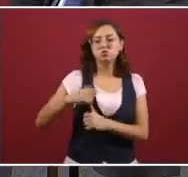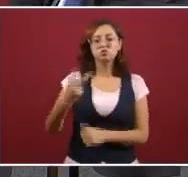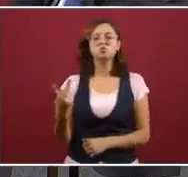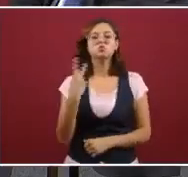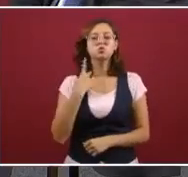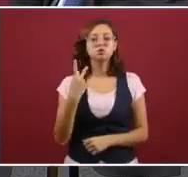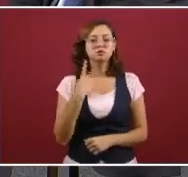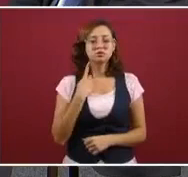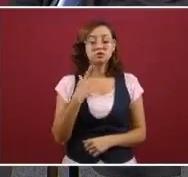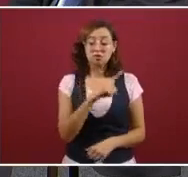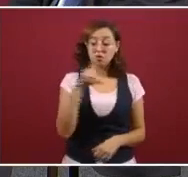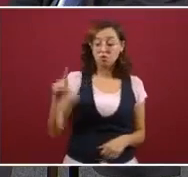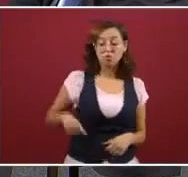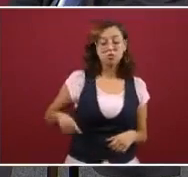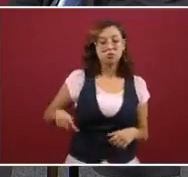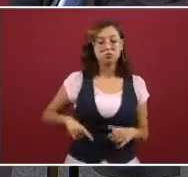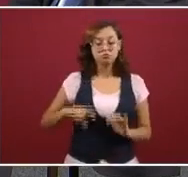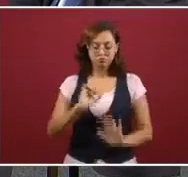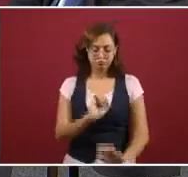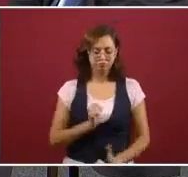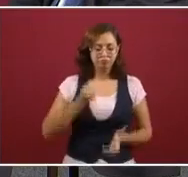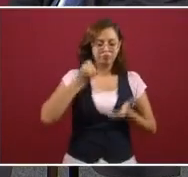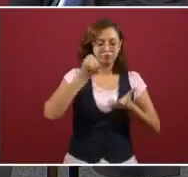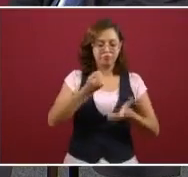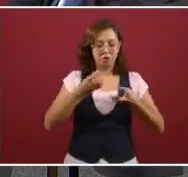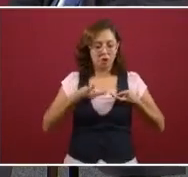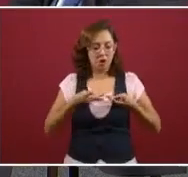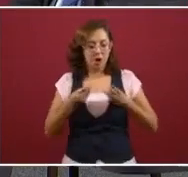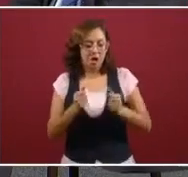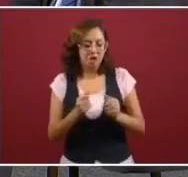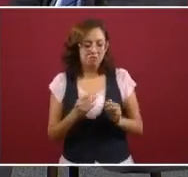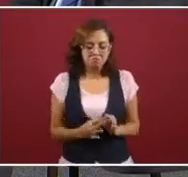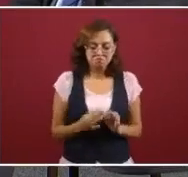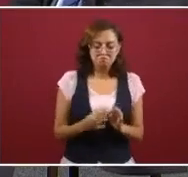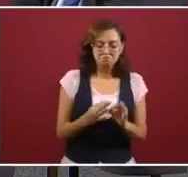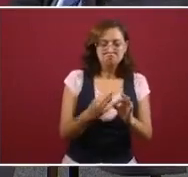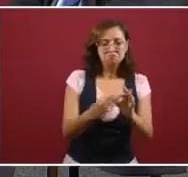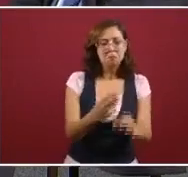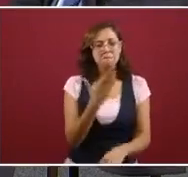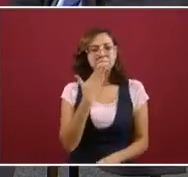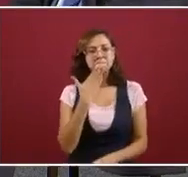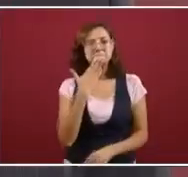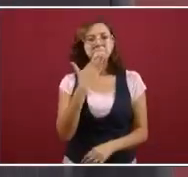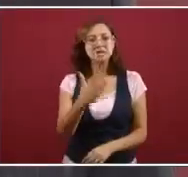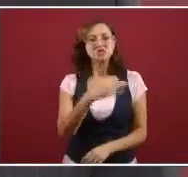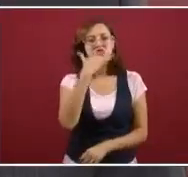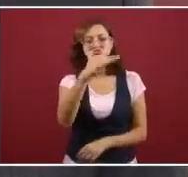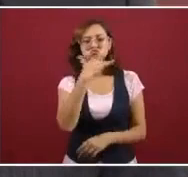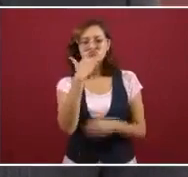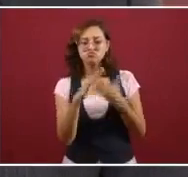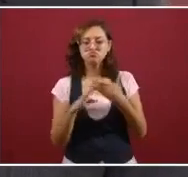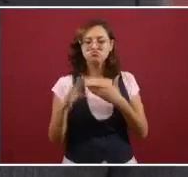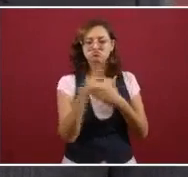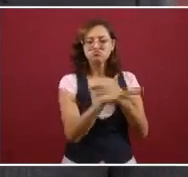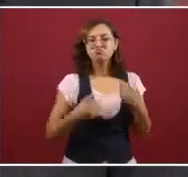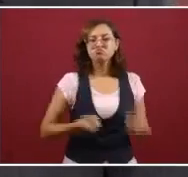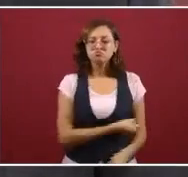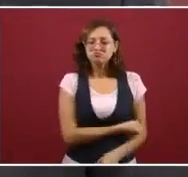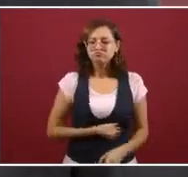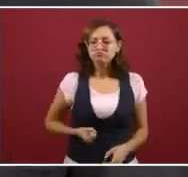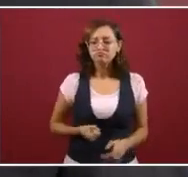bien el presupuesto, si no hay corrupción, si hay austeridad, si hay